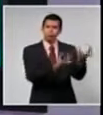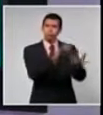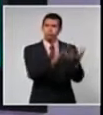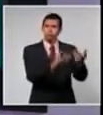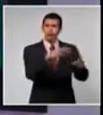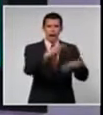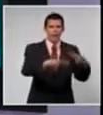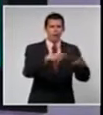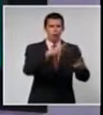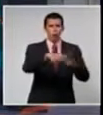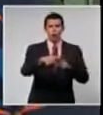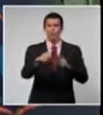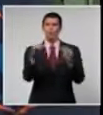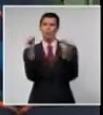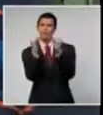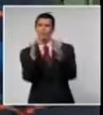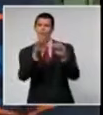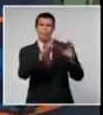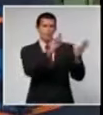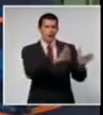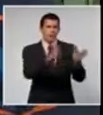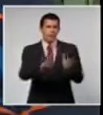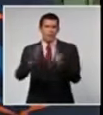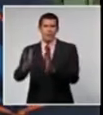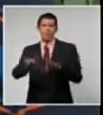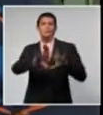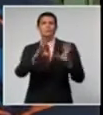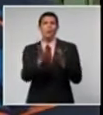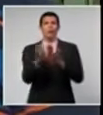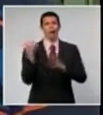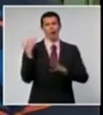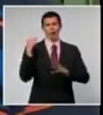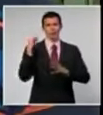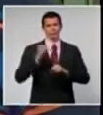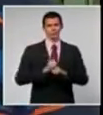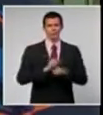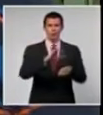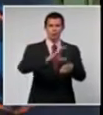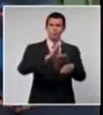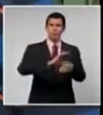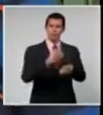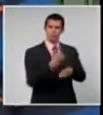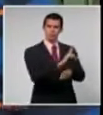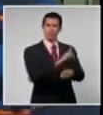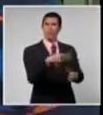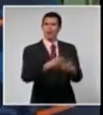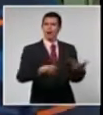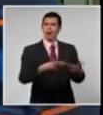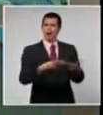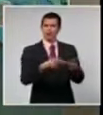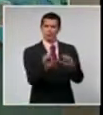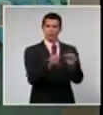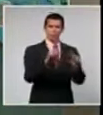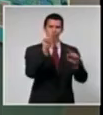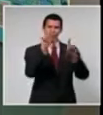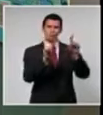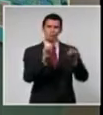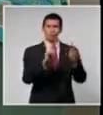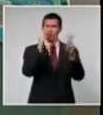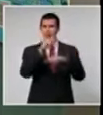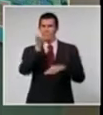Próximamente al iniciar la producción de esta planta de yogur en un formato de pote con presentaciones